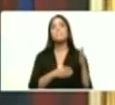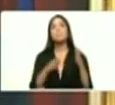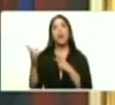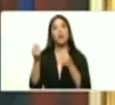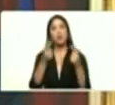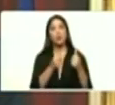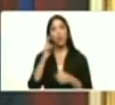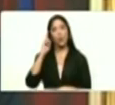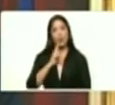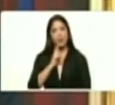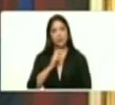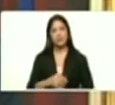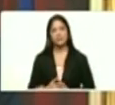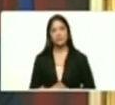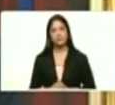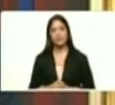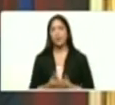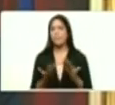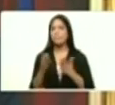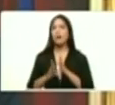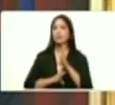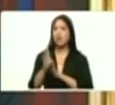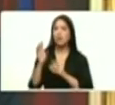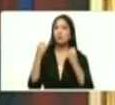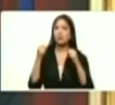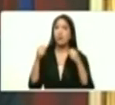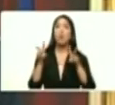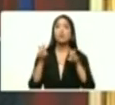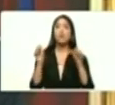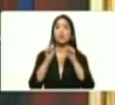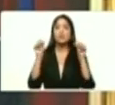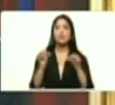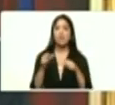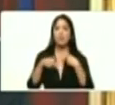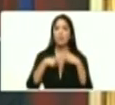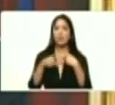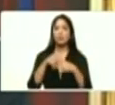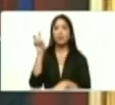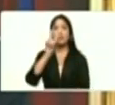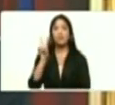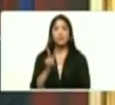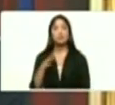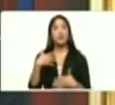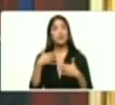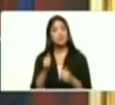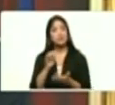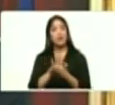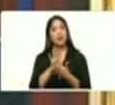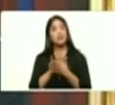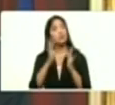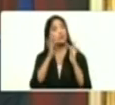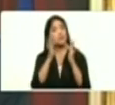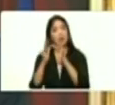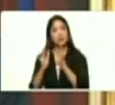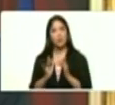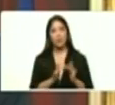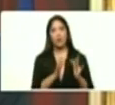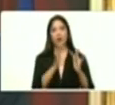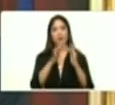bolivariana, hermanos y hermanas, para desarrollar un nuevo sistema productivo del país, sano, articulado de paso,